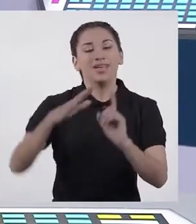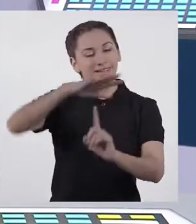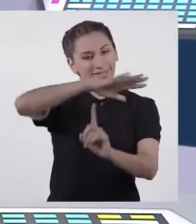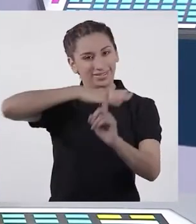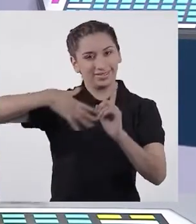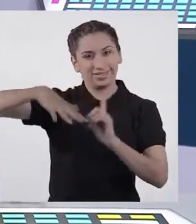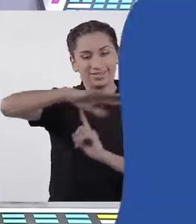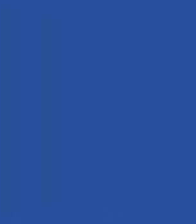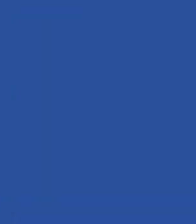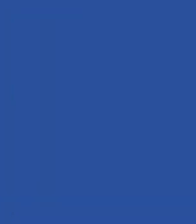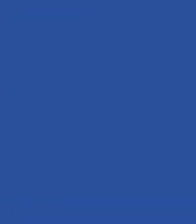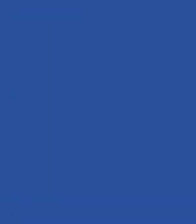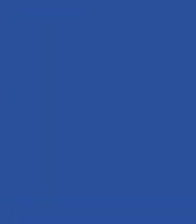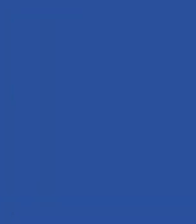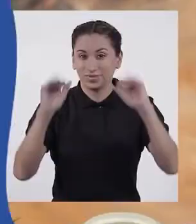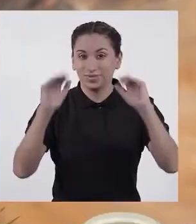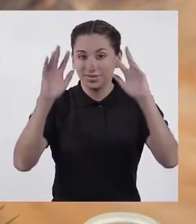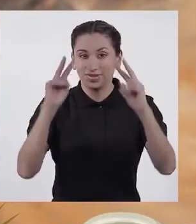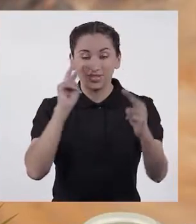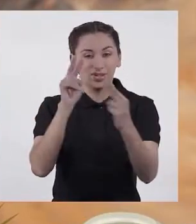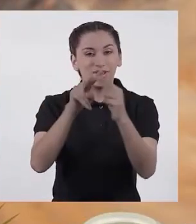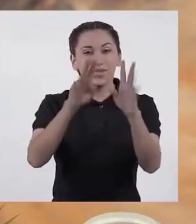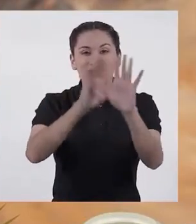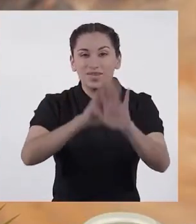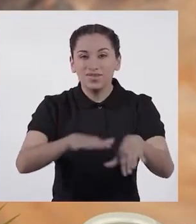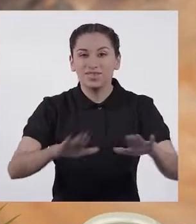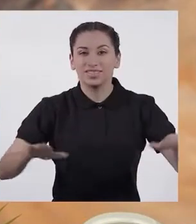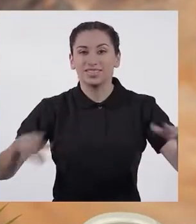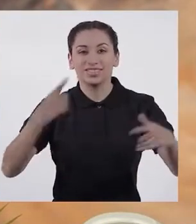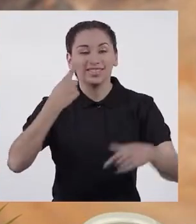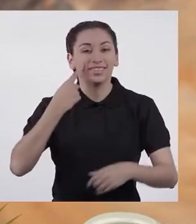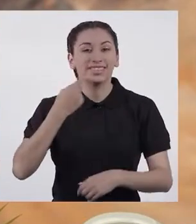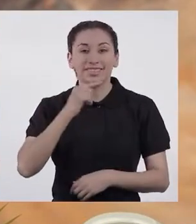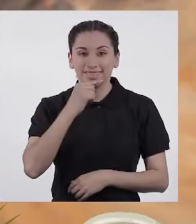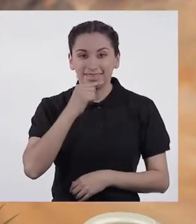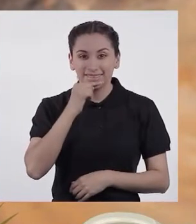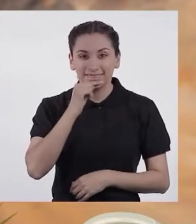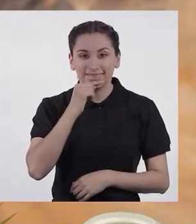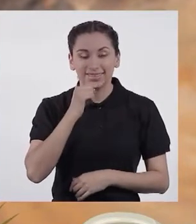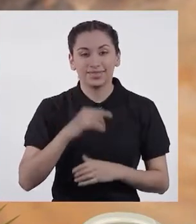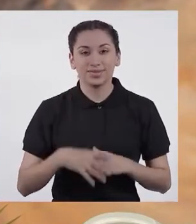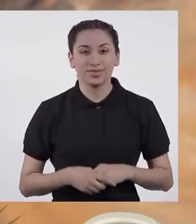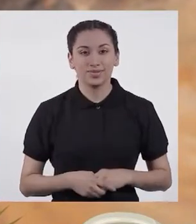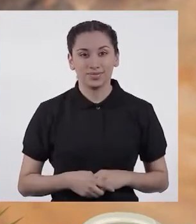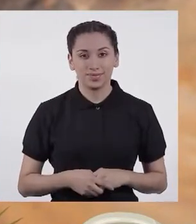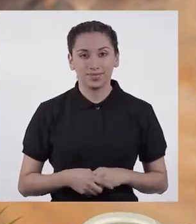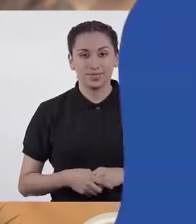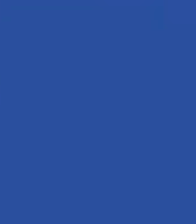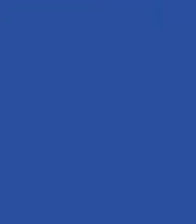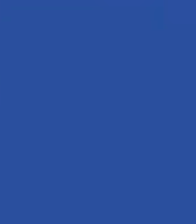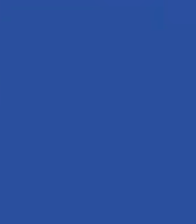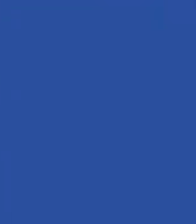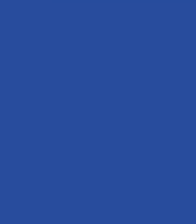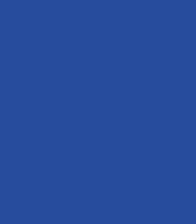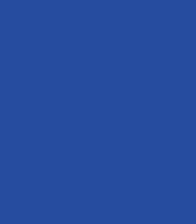en nuestra localidad. ¡Nos vemos, niñas y niños!